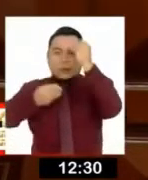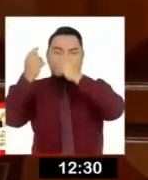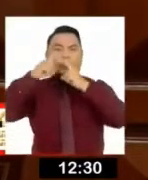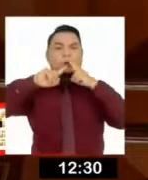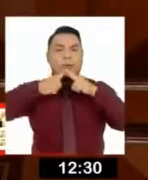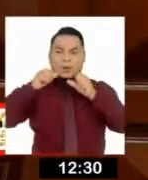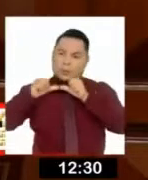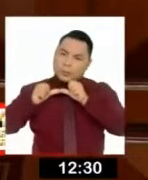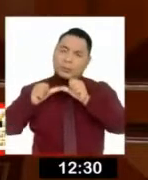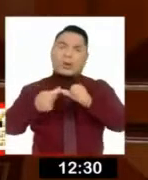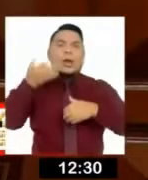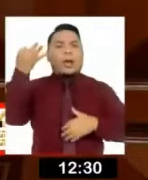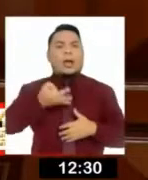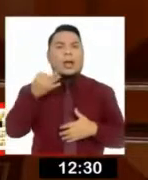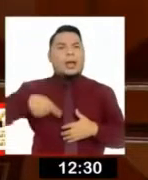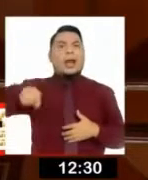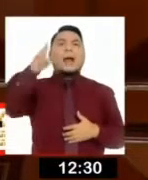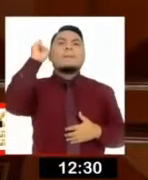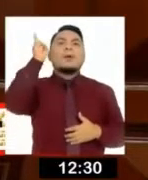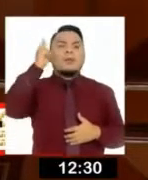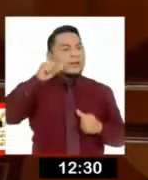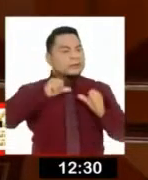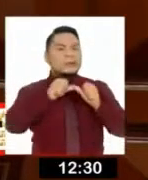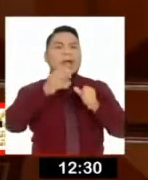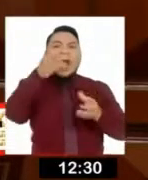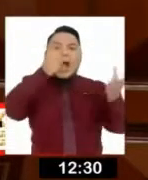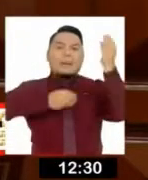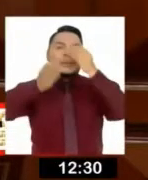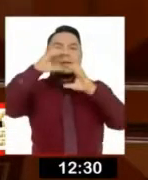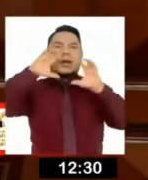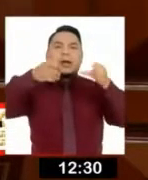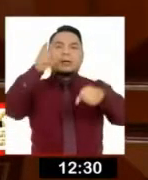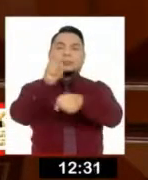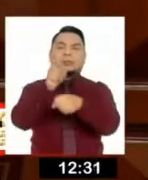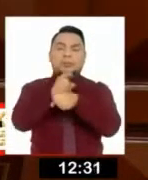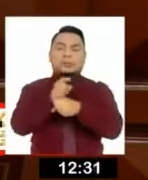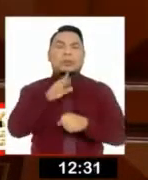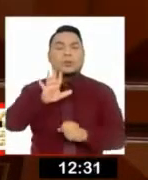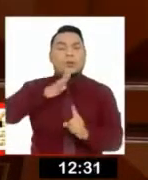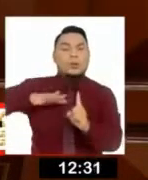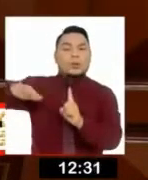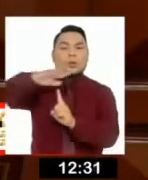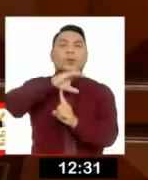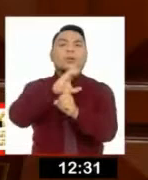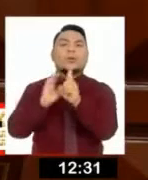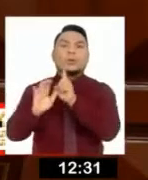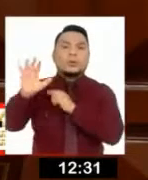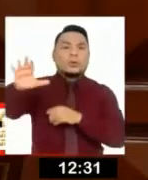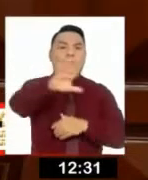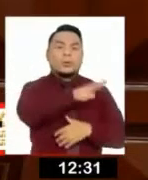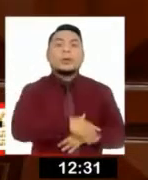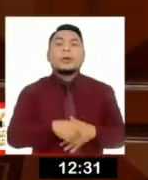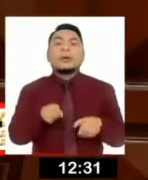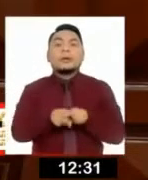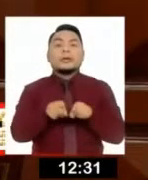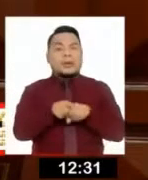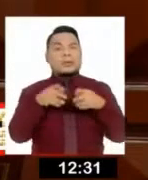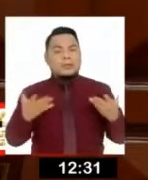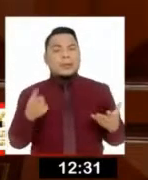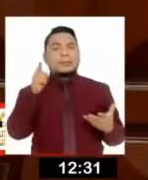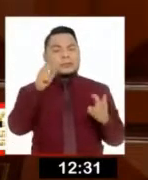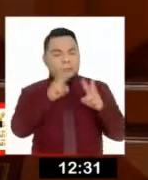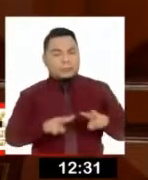inicial y continua de calidad y pertinente con los entornos socioculturales, el reconocimiento